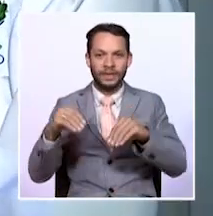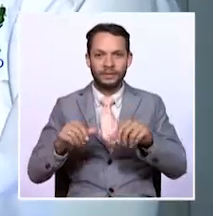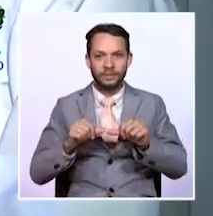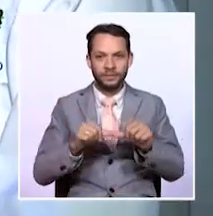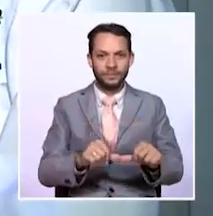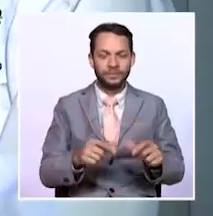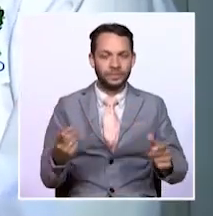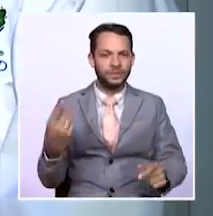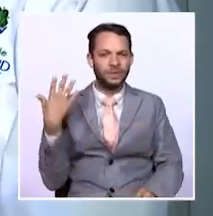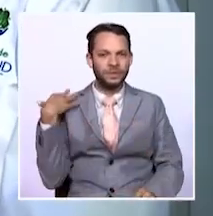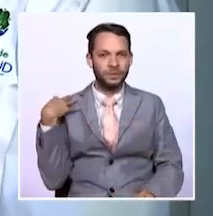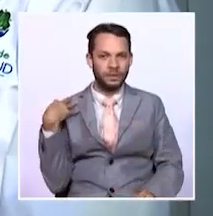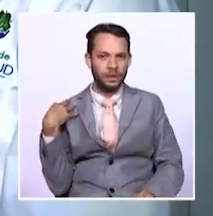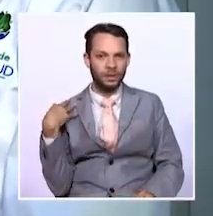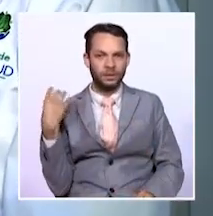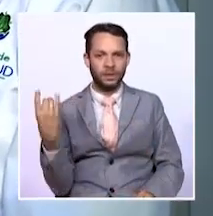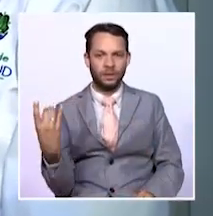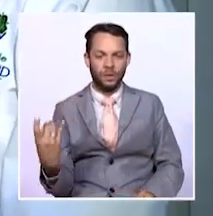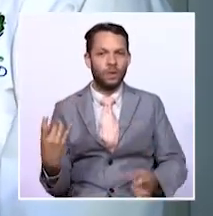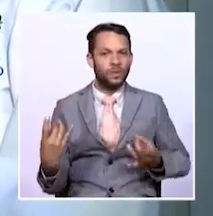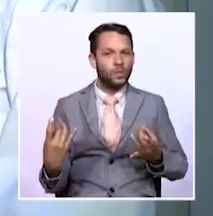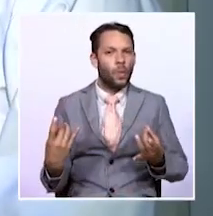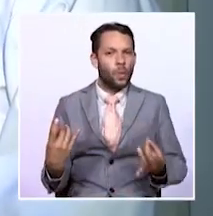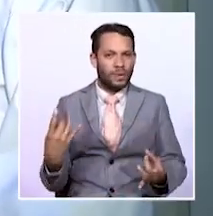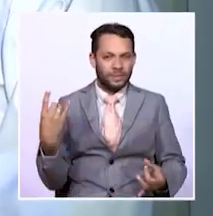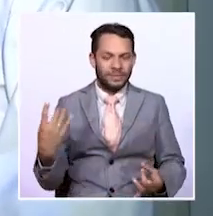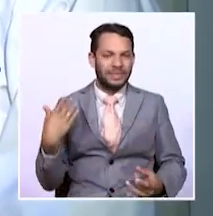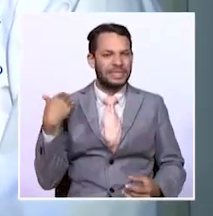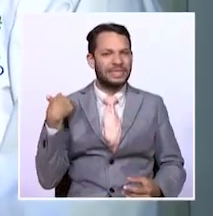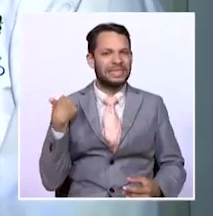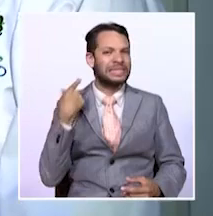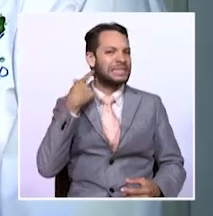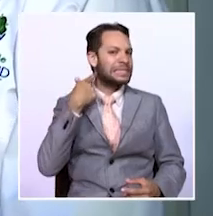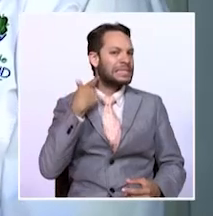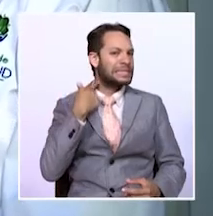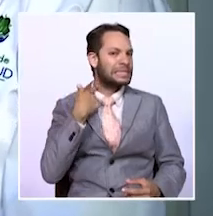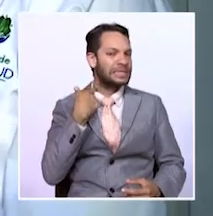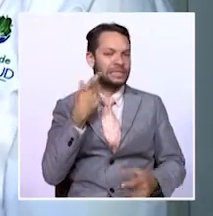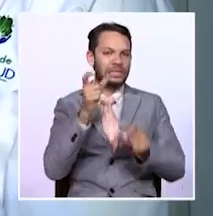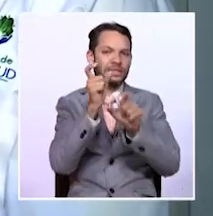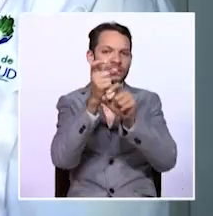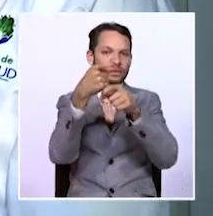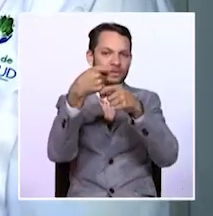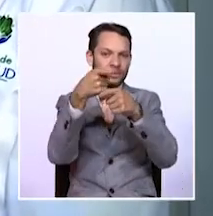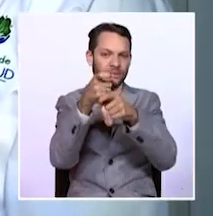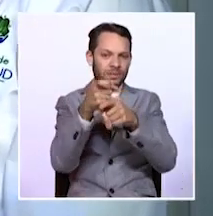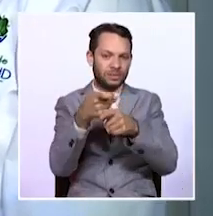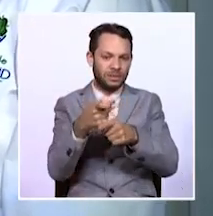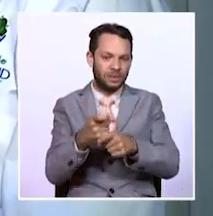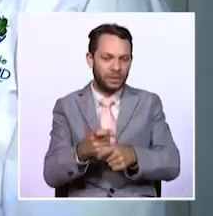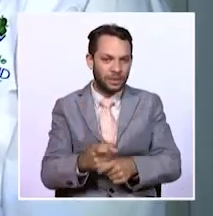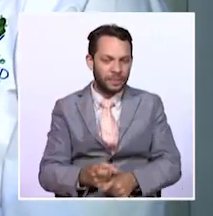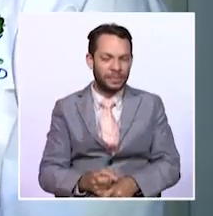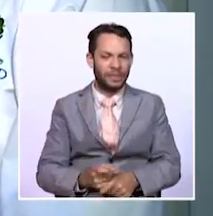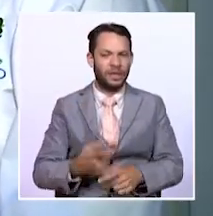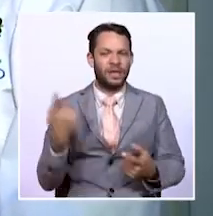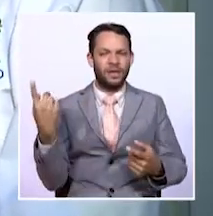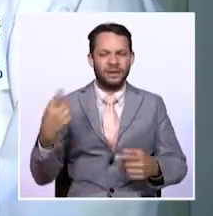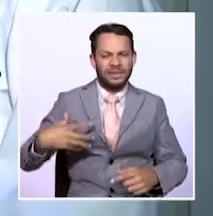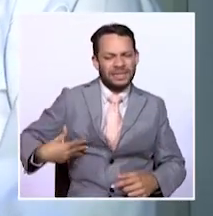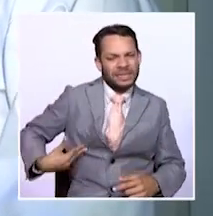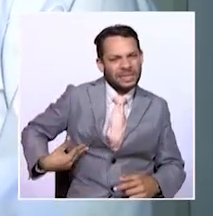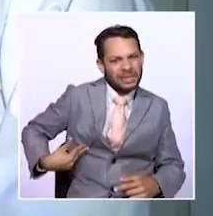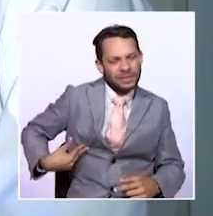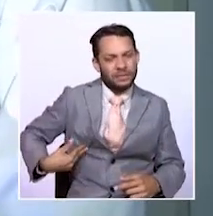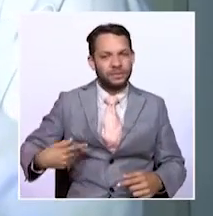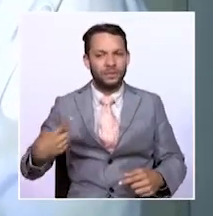famosas lumbalgias crónicas, las famosas cervicalgias, las famosas dorsalgias, y que normalmente